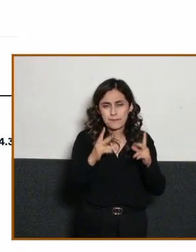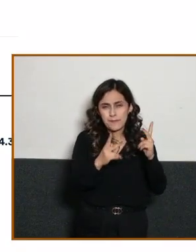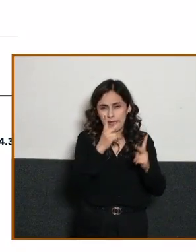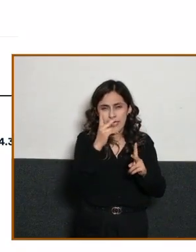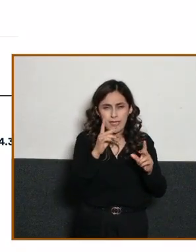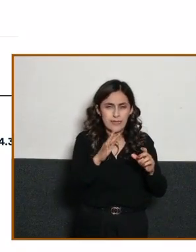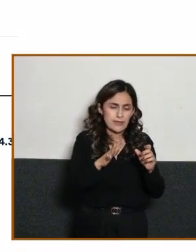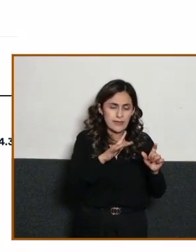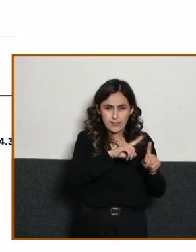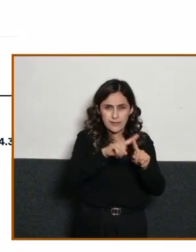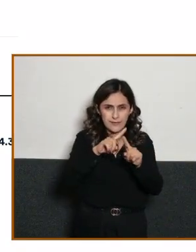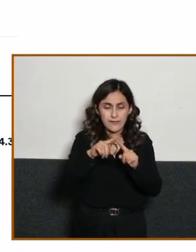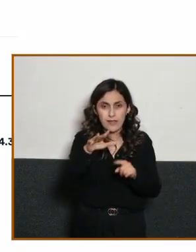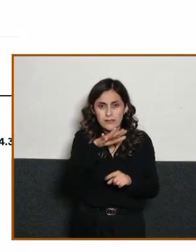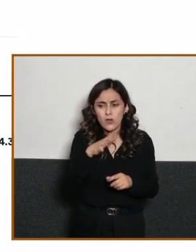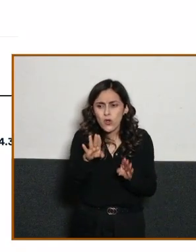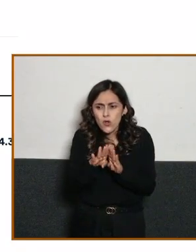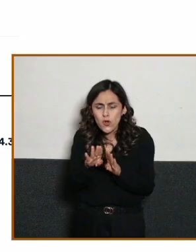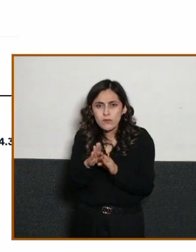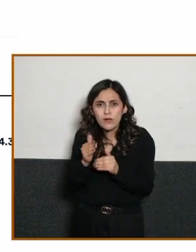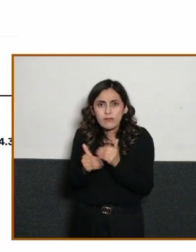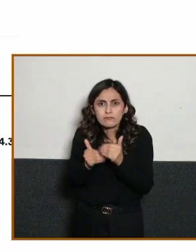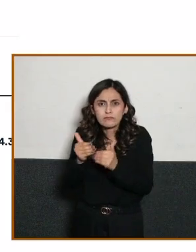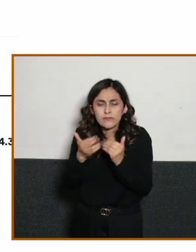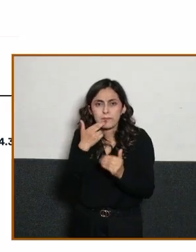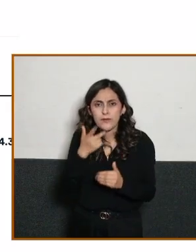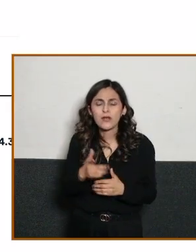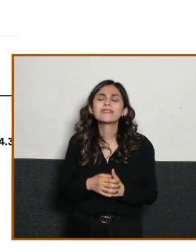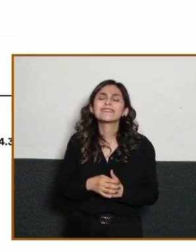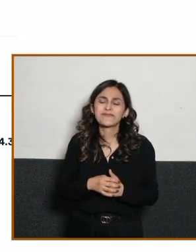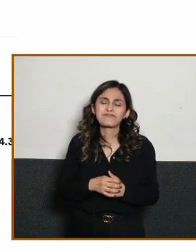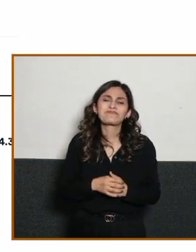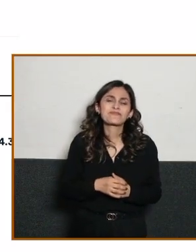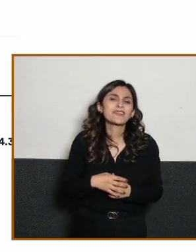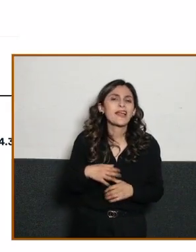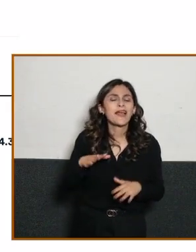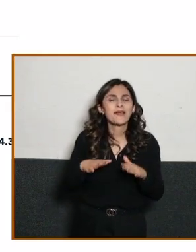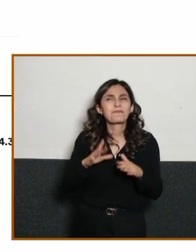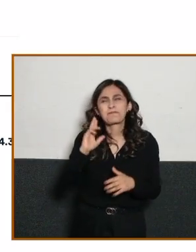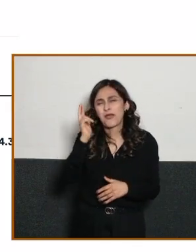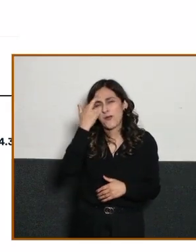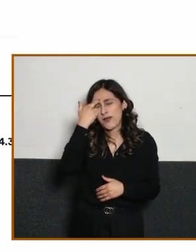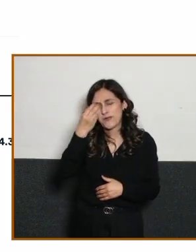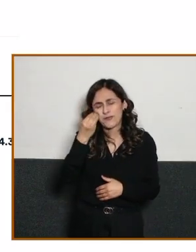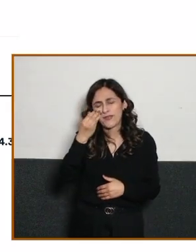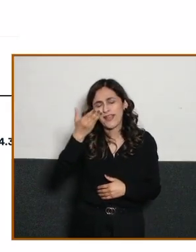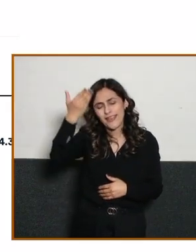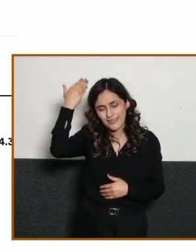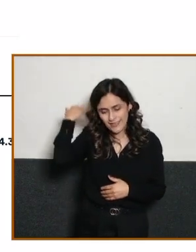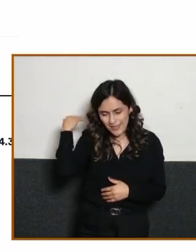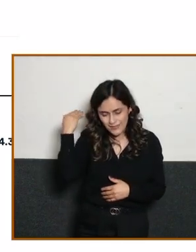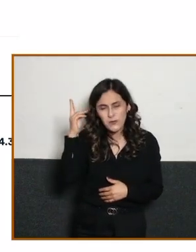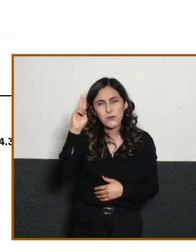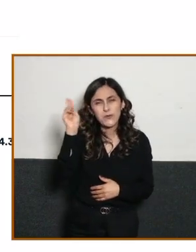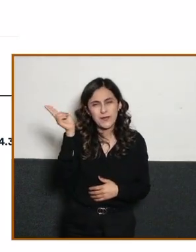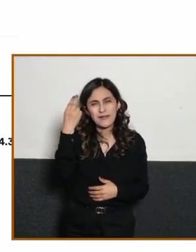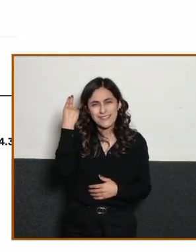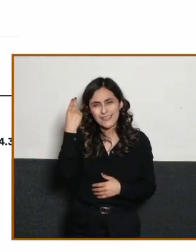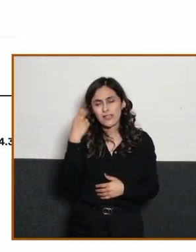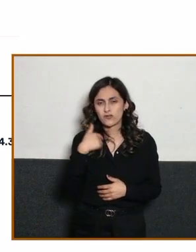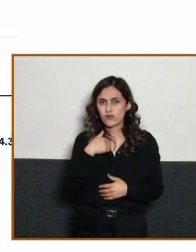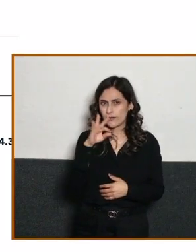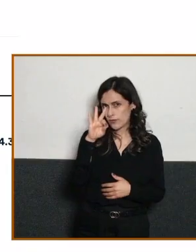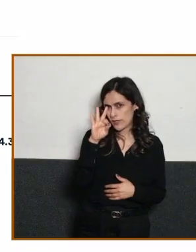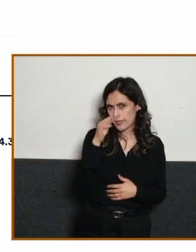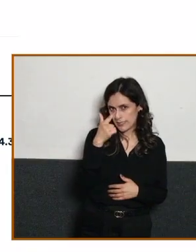el liderazgo muchas veces no creemos en esto. Y me recuerda mucho una anécdota que me pasó en la universidad. Yo tengo